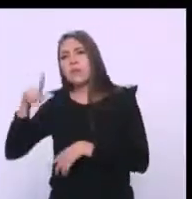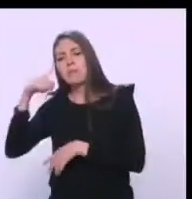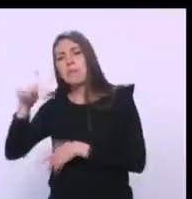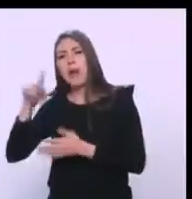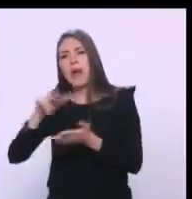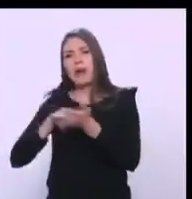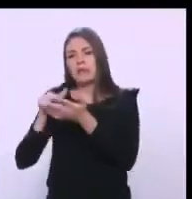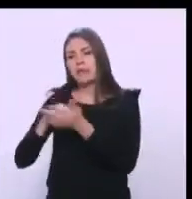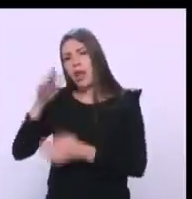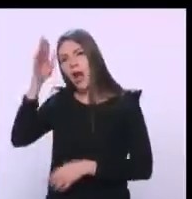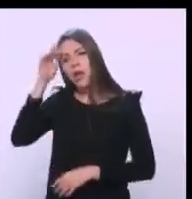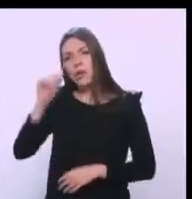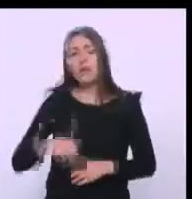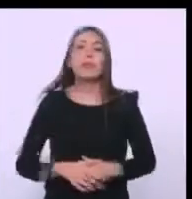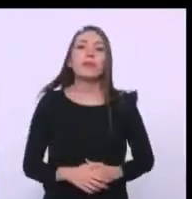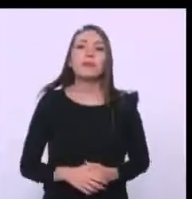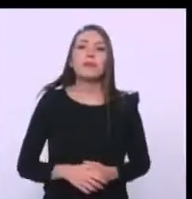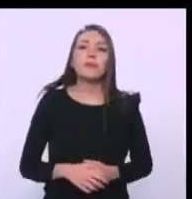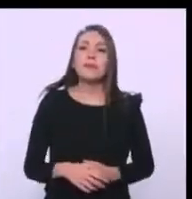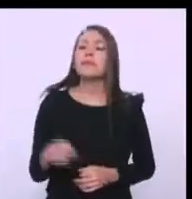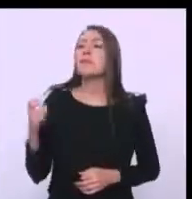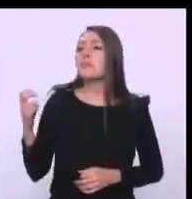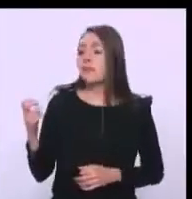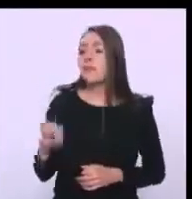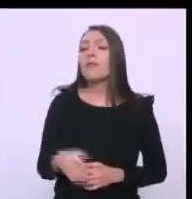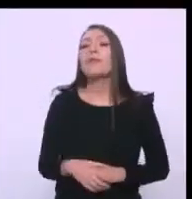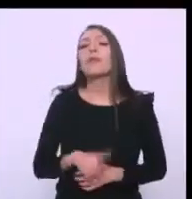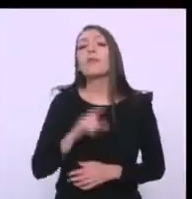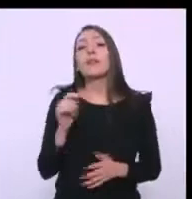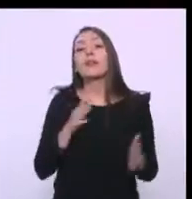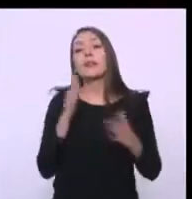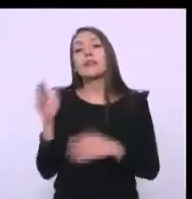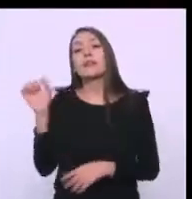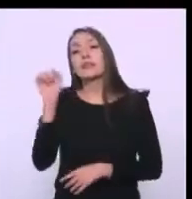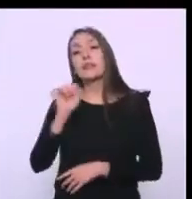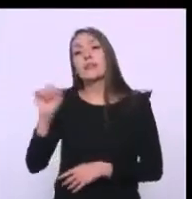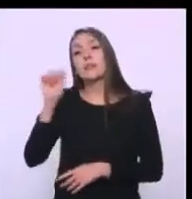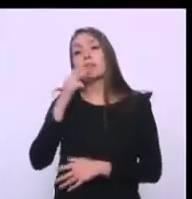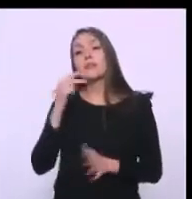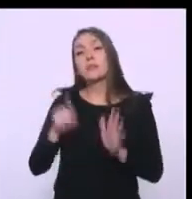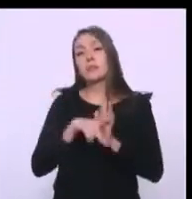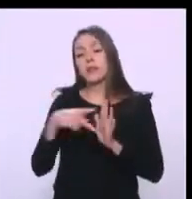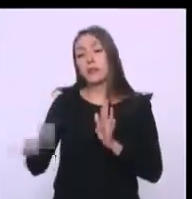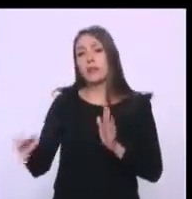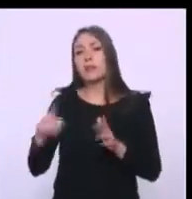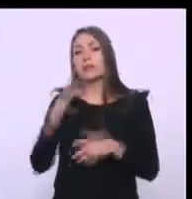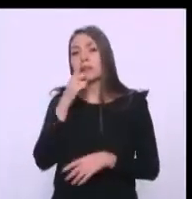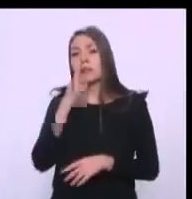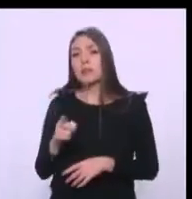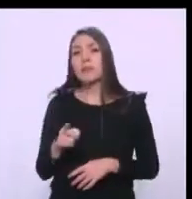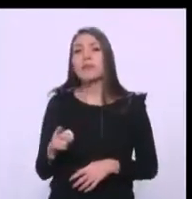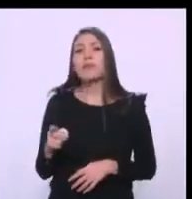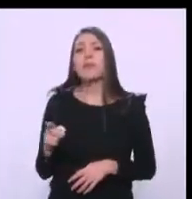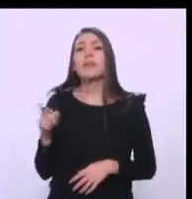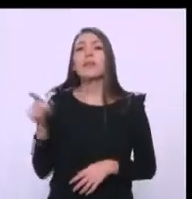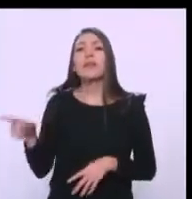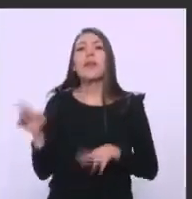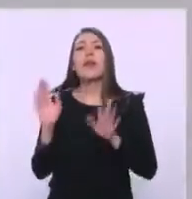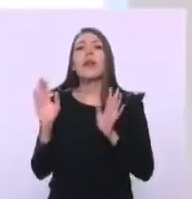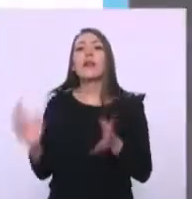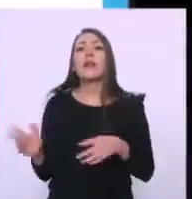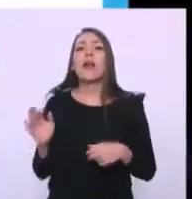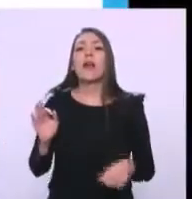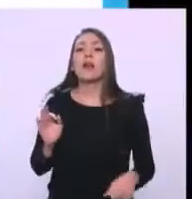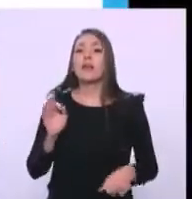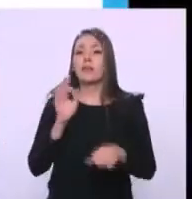luego el sábado un periodista mexicano saca un tuit que dice textualmente: ya le salió defensor a Trump, el